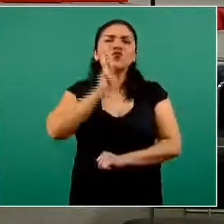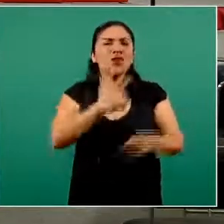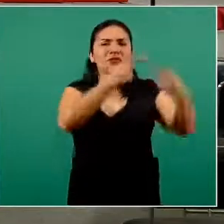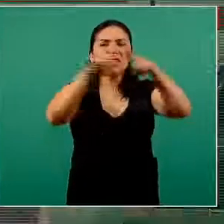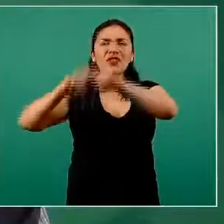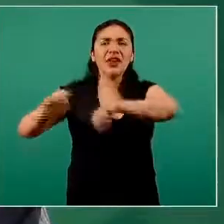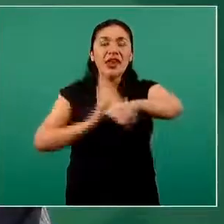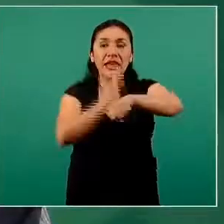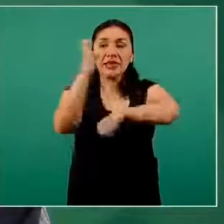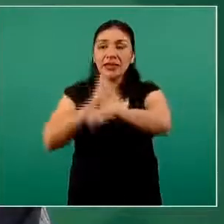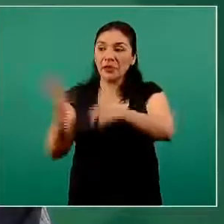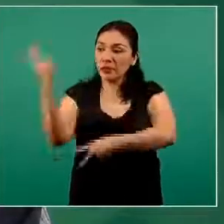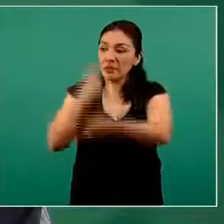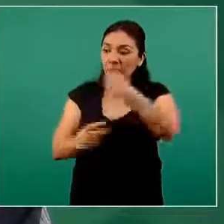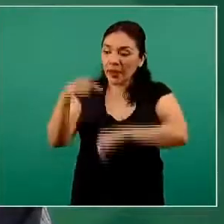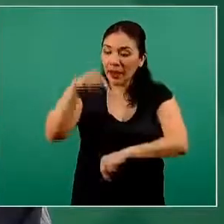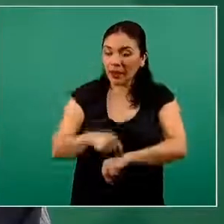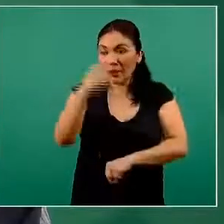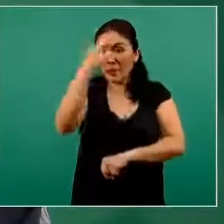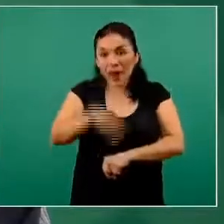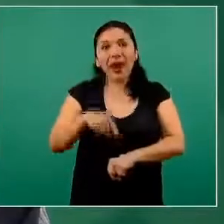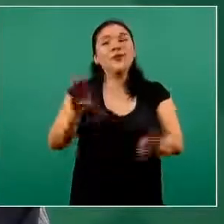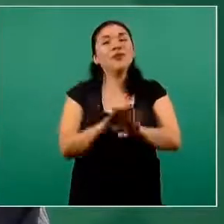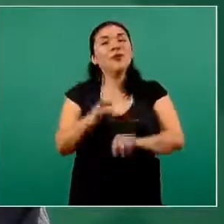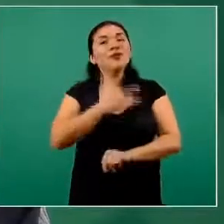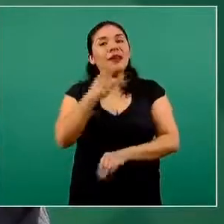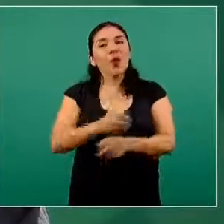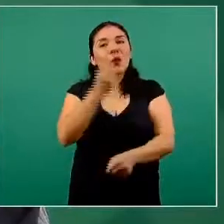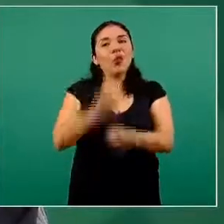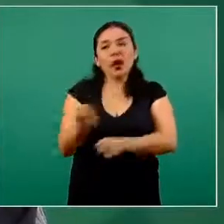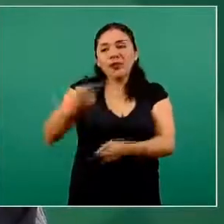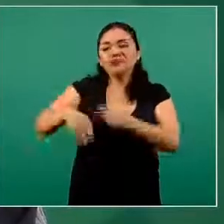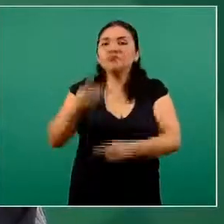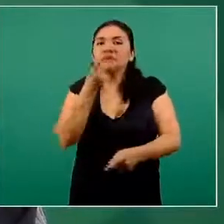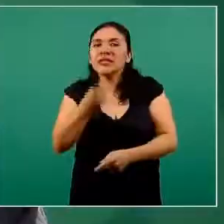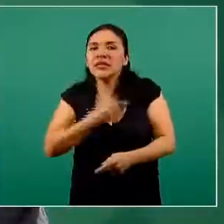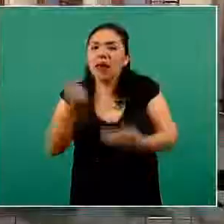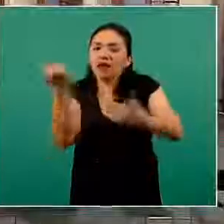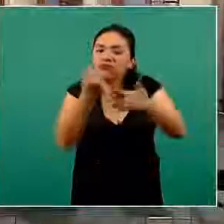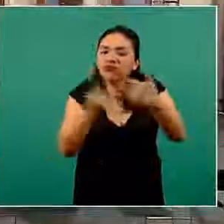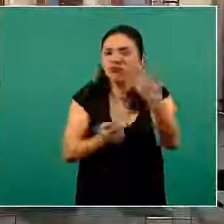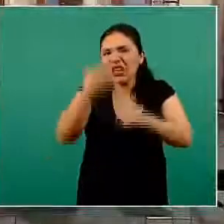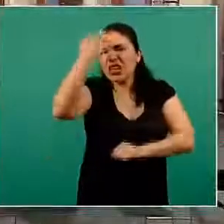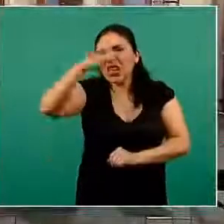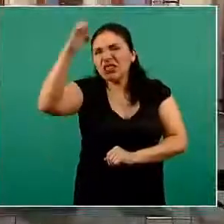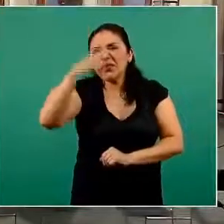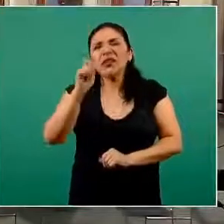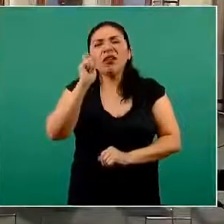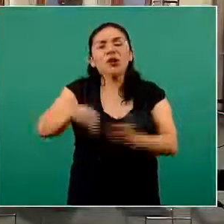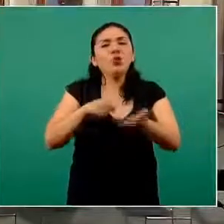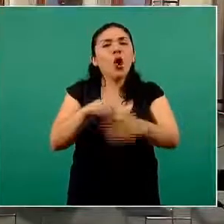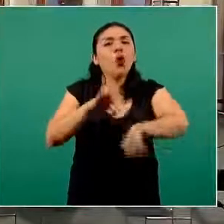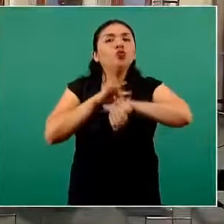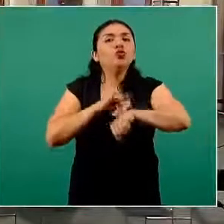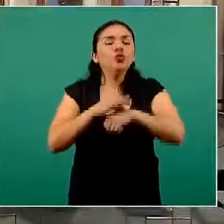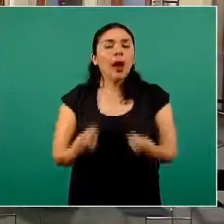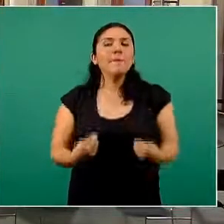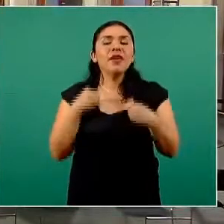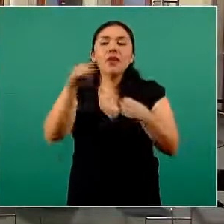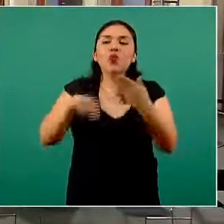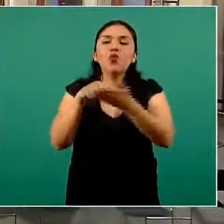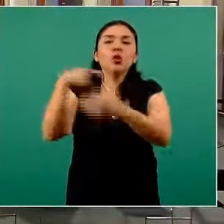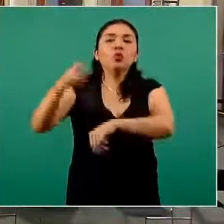entidades federativas para tener la oportunidad de que nos compartan las experiencias directas, las que han vivido en las